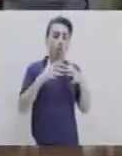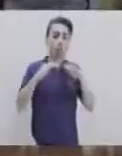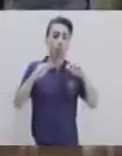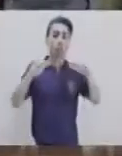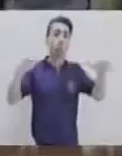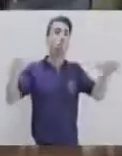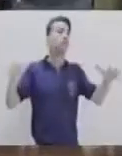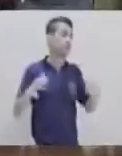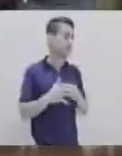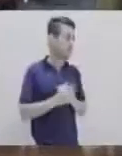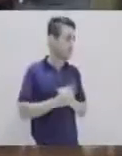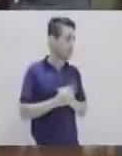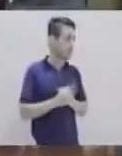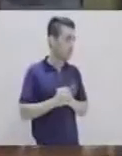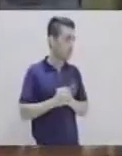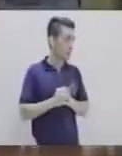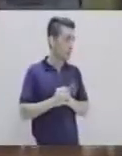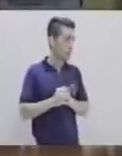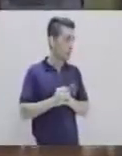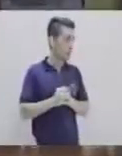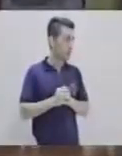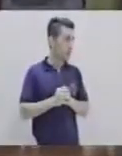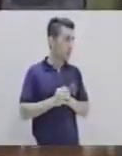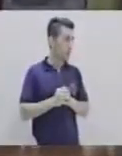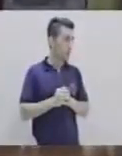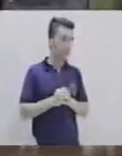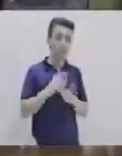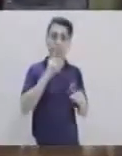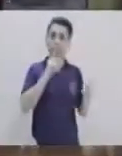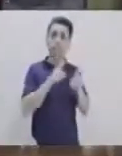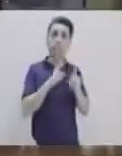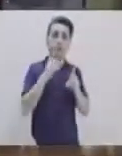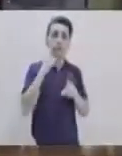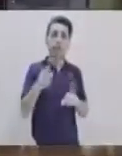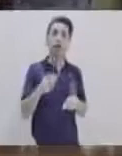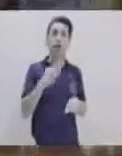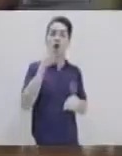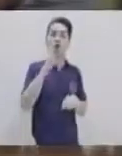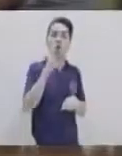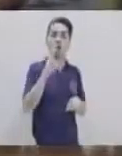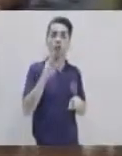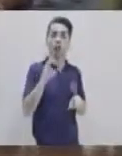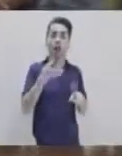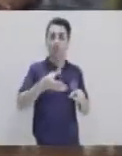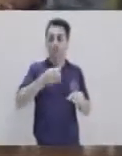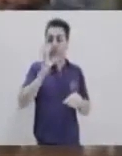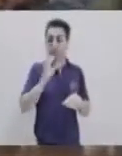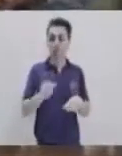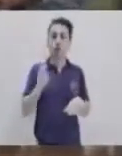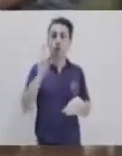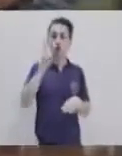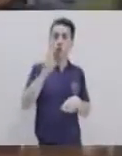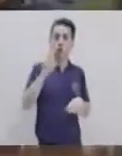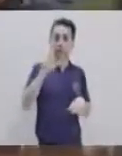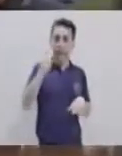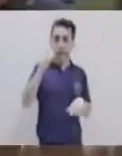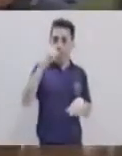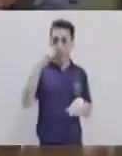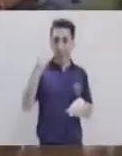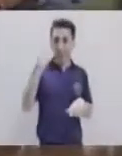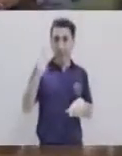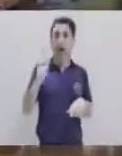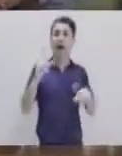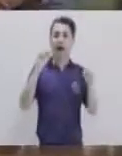transporta el sonido. Así también el experimento de utilizar dos vasos o dos latas y conectarlas con un hilo